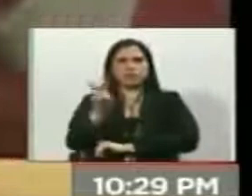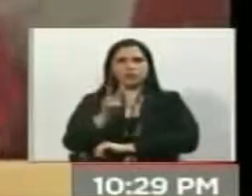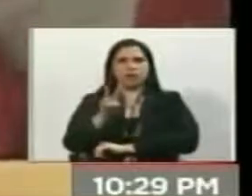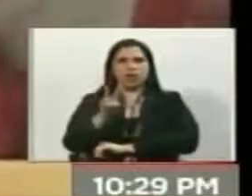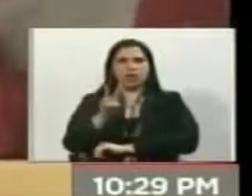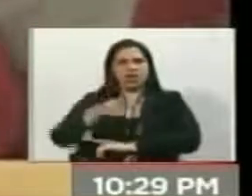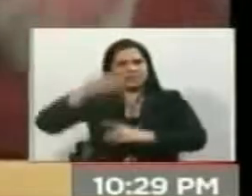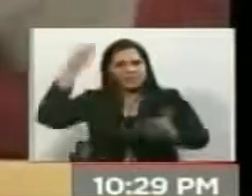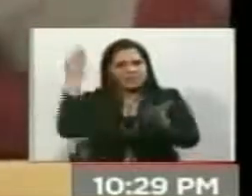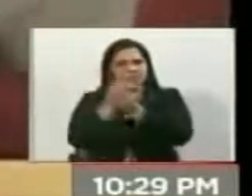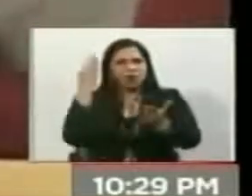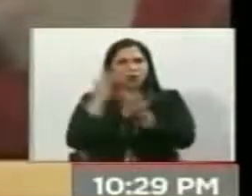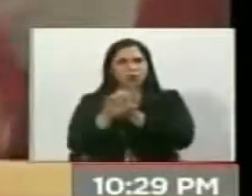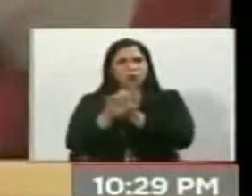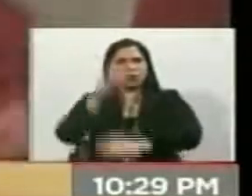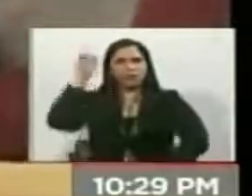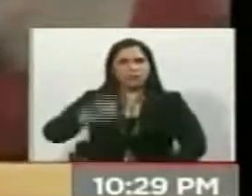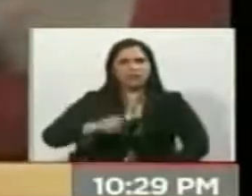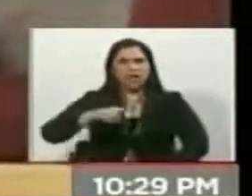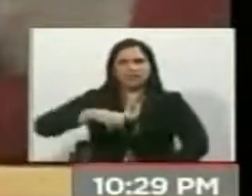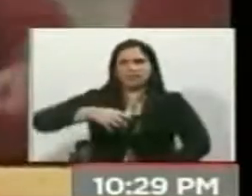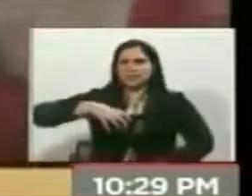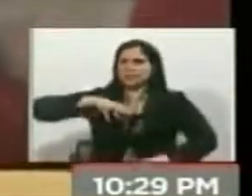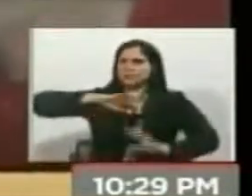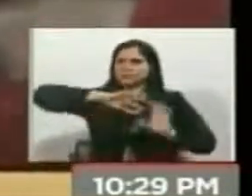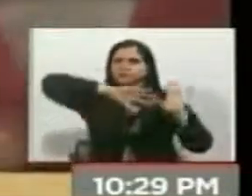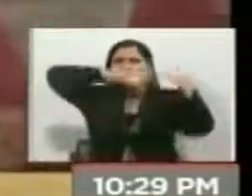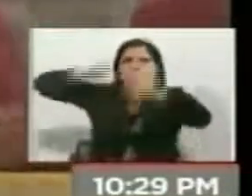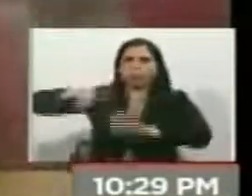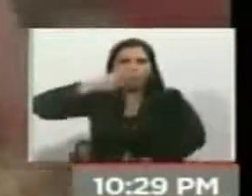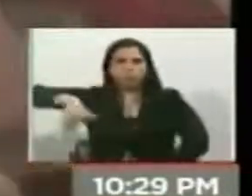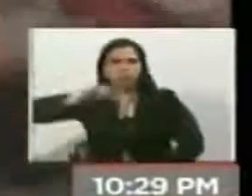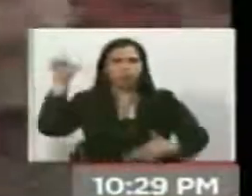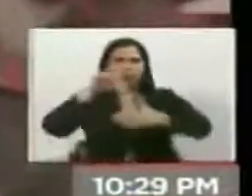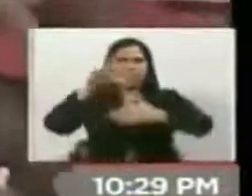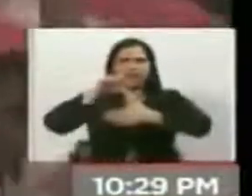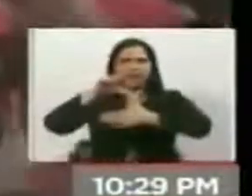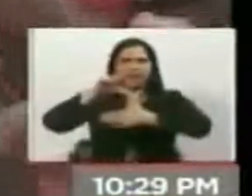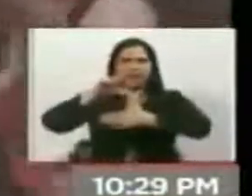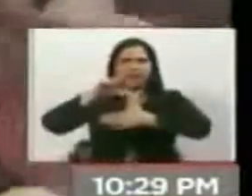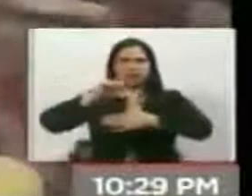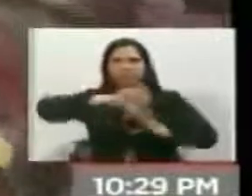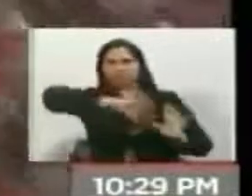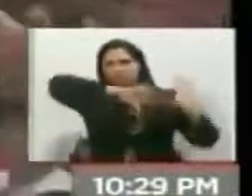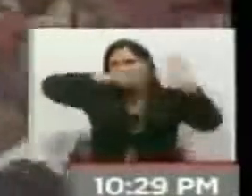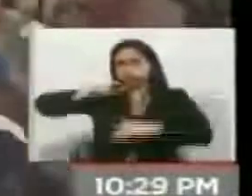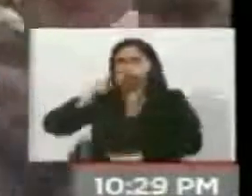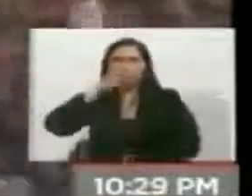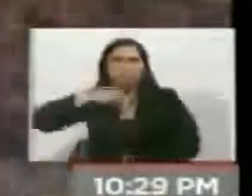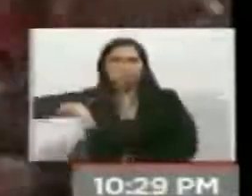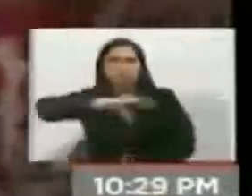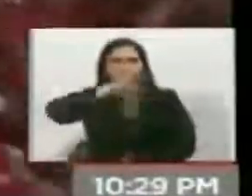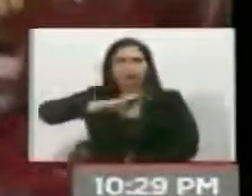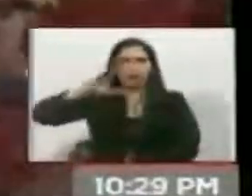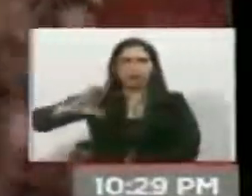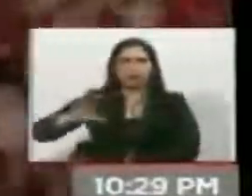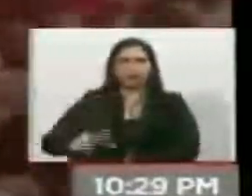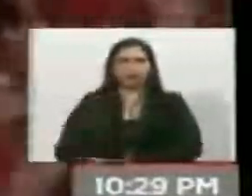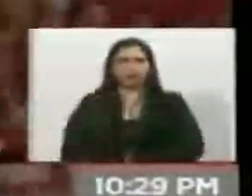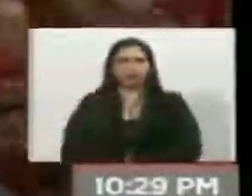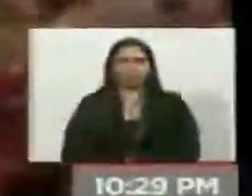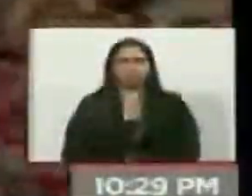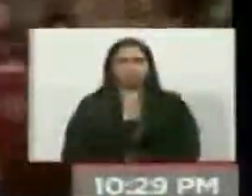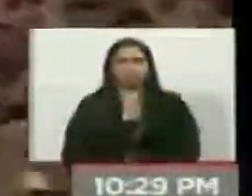estoy seguro que se levantarían los pueblos de América Latina, los pueblos del Caribe.